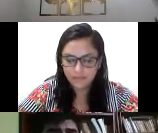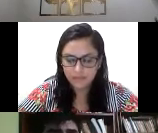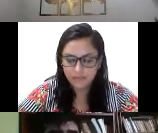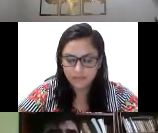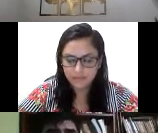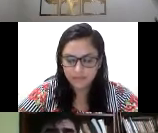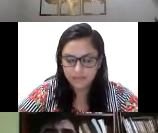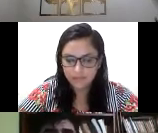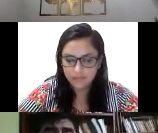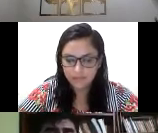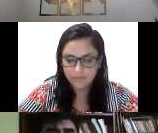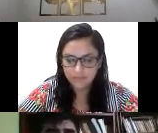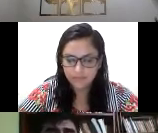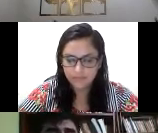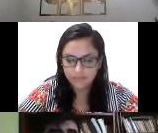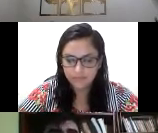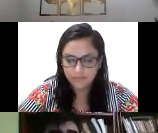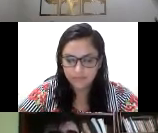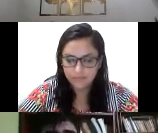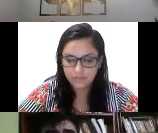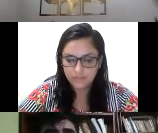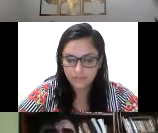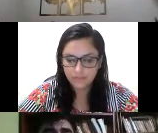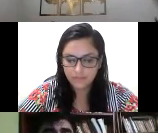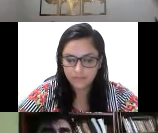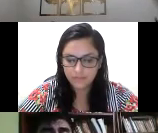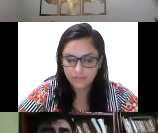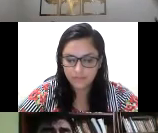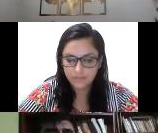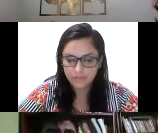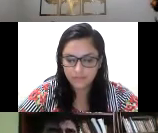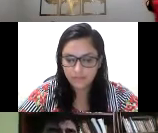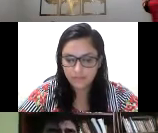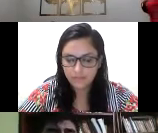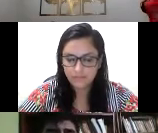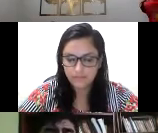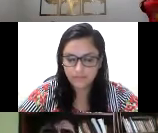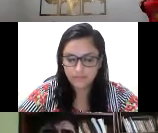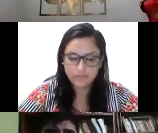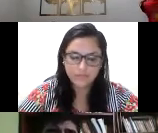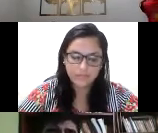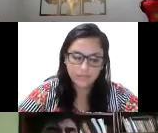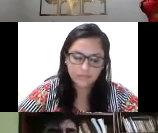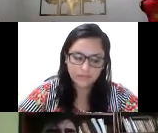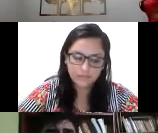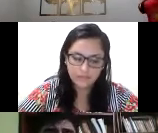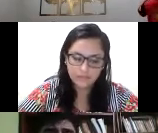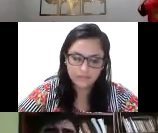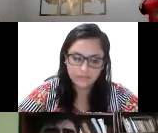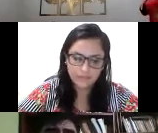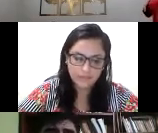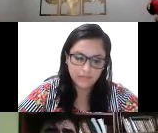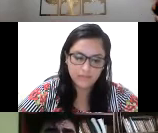a la familia, a los grupos que están más cercanos al paciente, ¿no? Y también circunscribe muchos aspectos, ¿no?